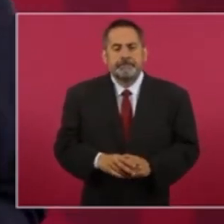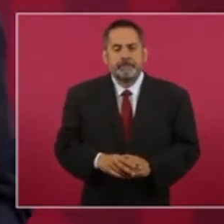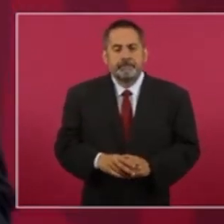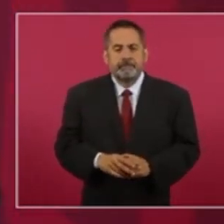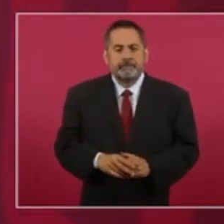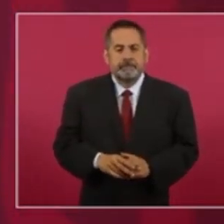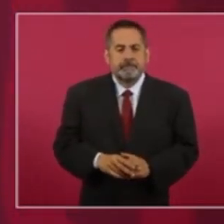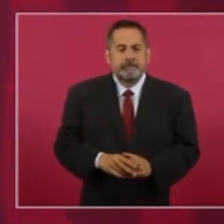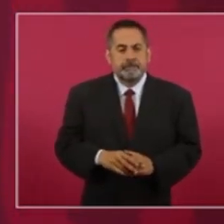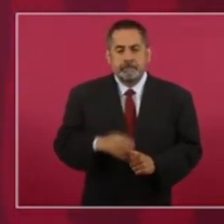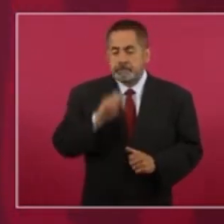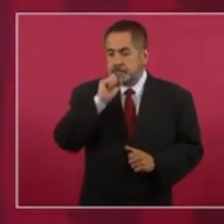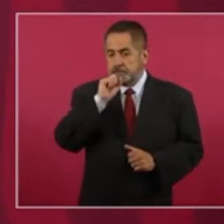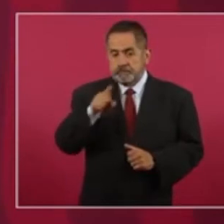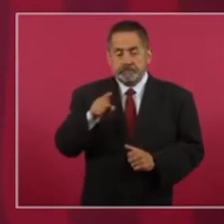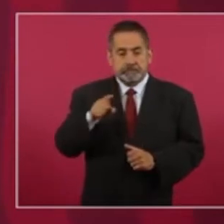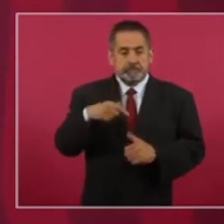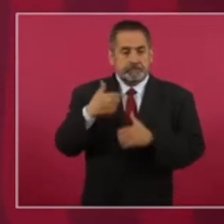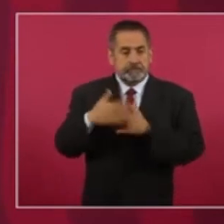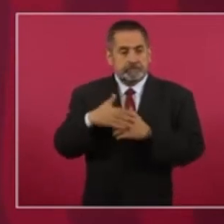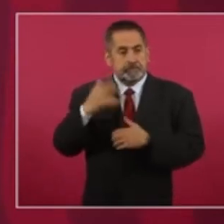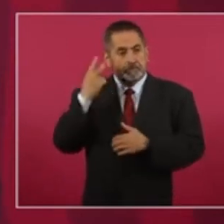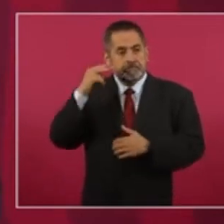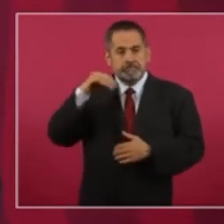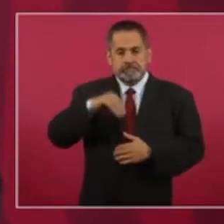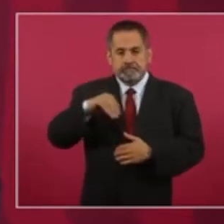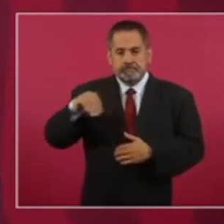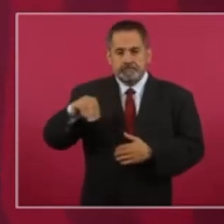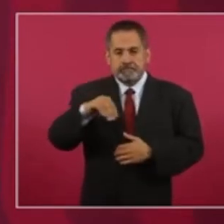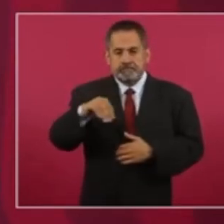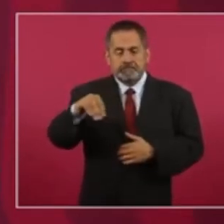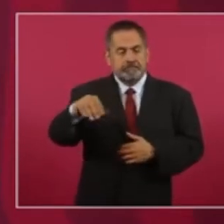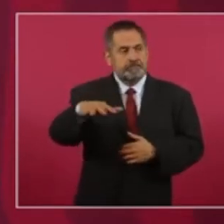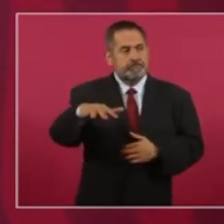porque también vamos a hacer una gira,